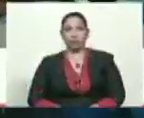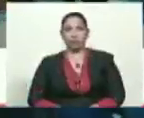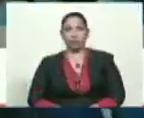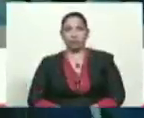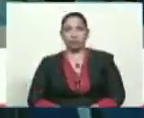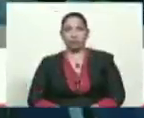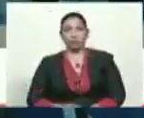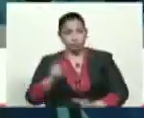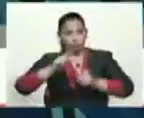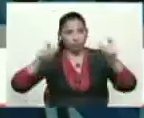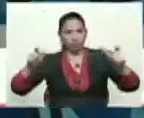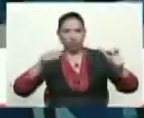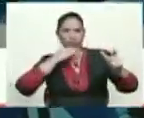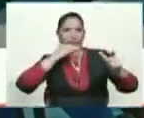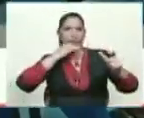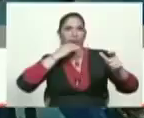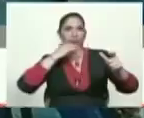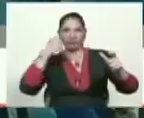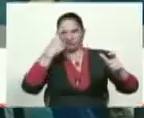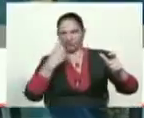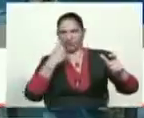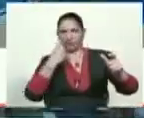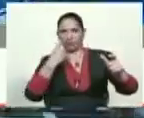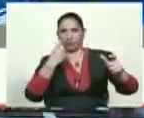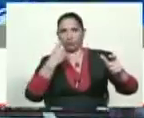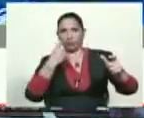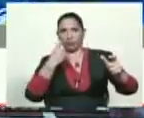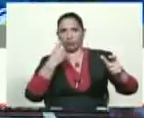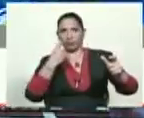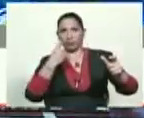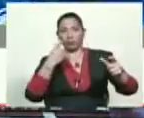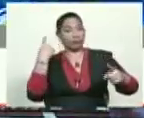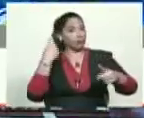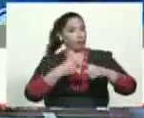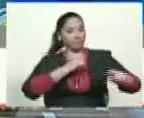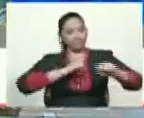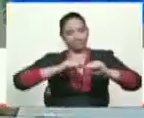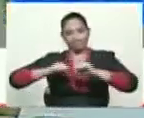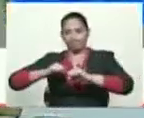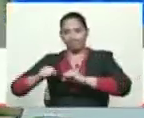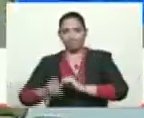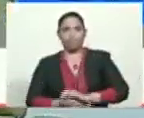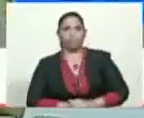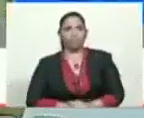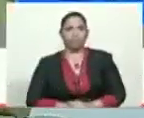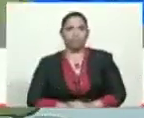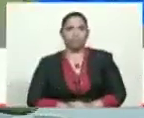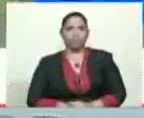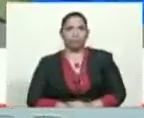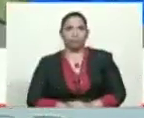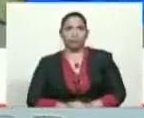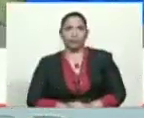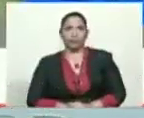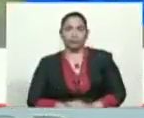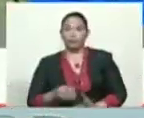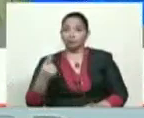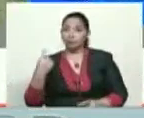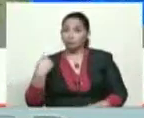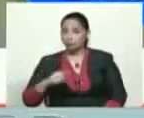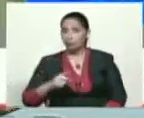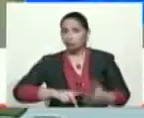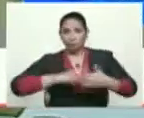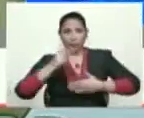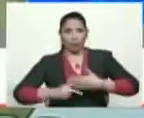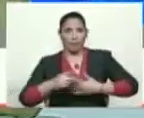que la gente se ponga brava tenemos que actuar actuar y tenemos un plan la